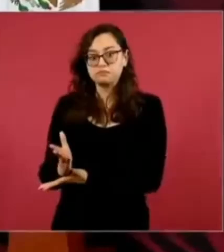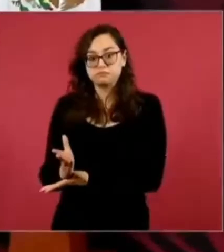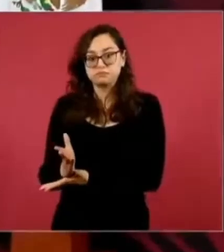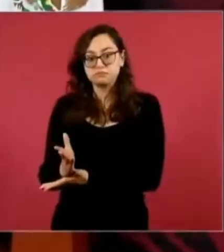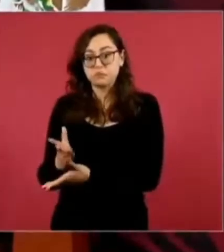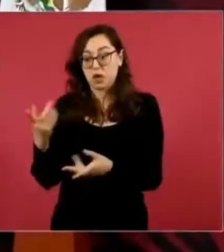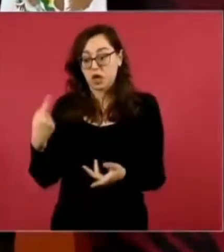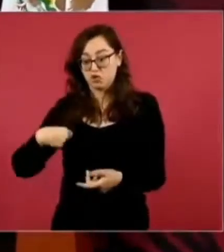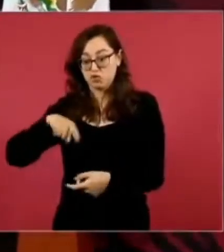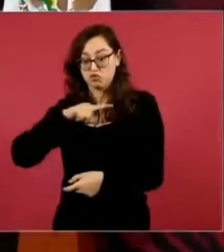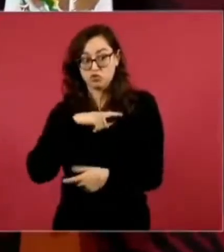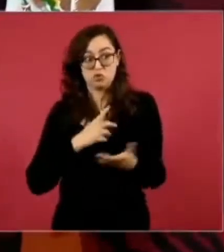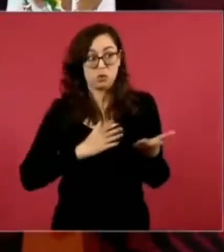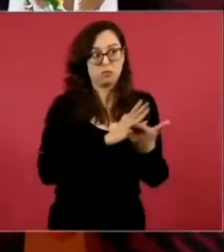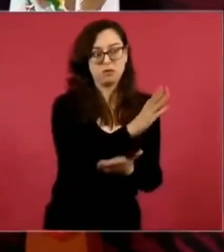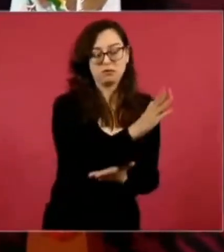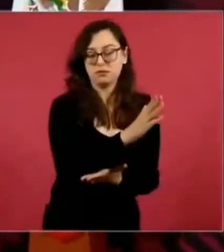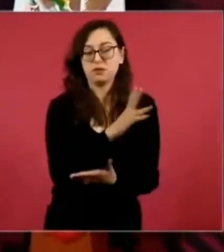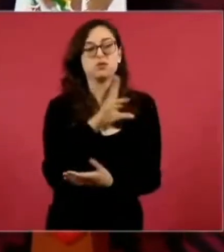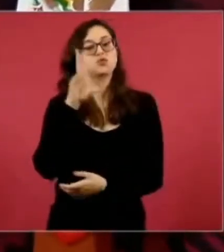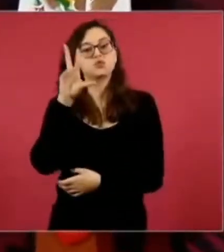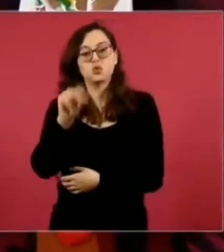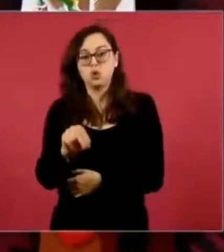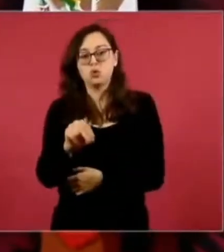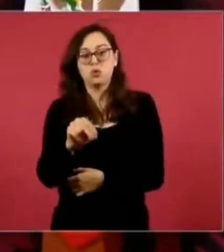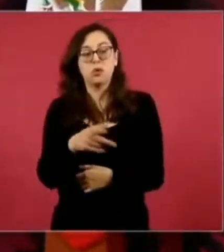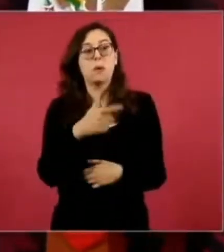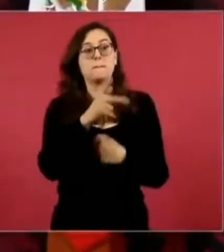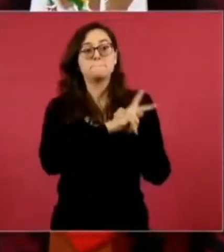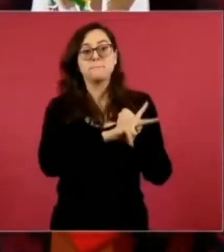y de la autodeterminación de los pueblos.